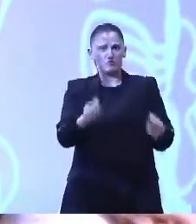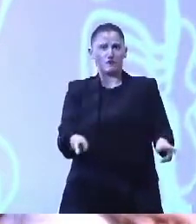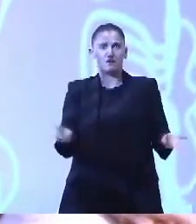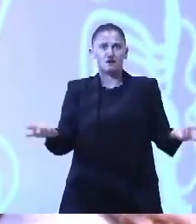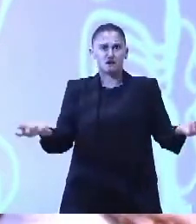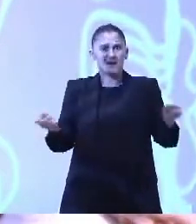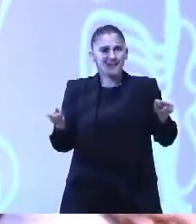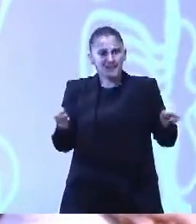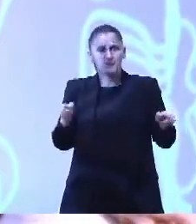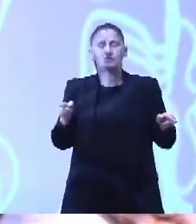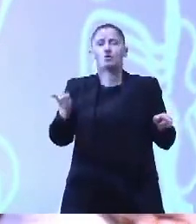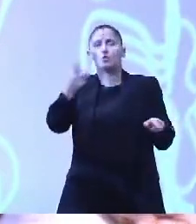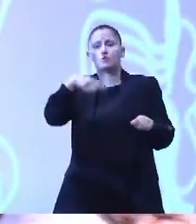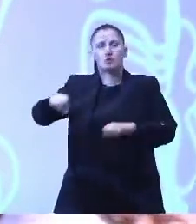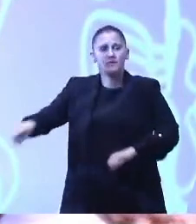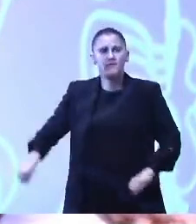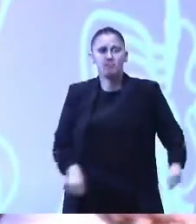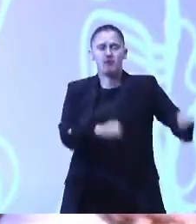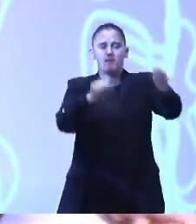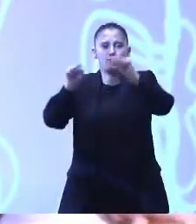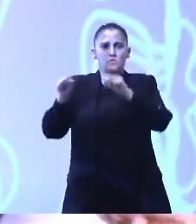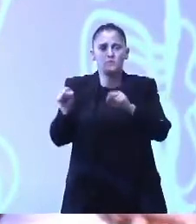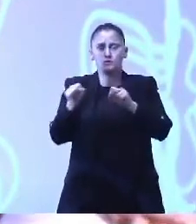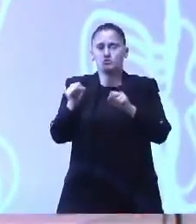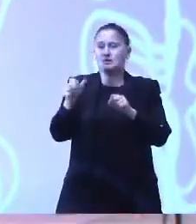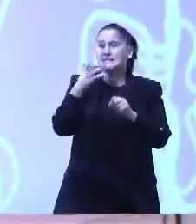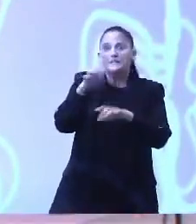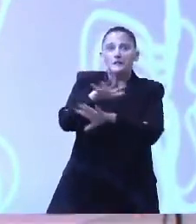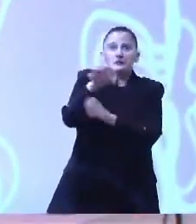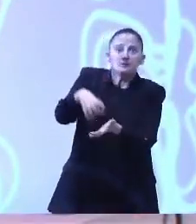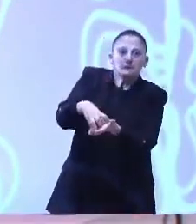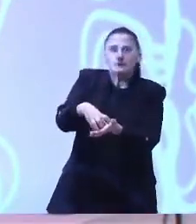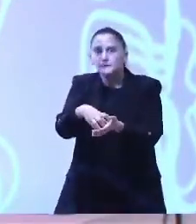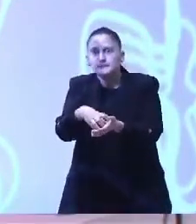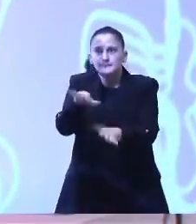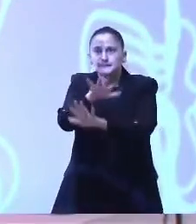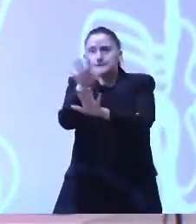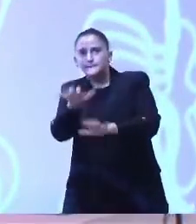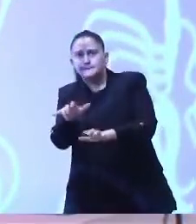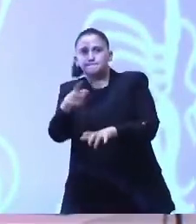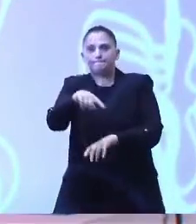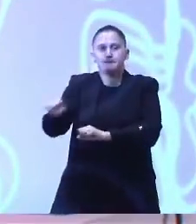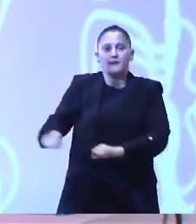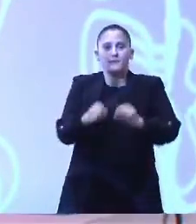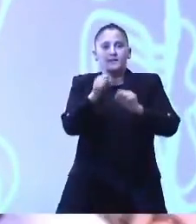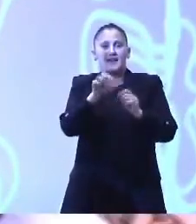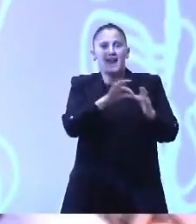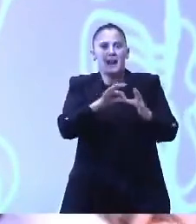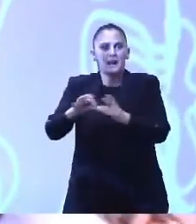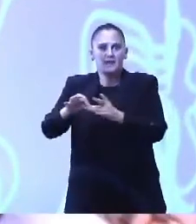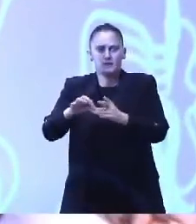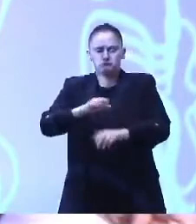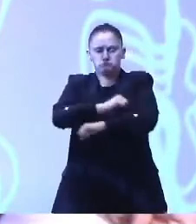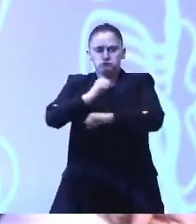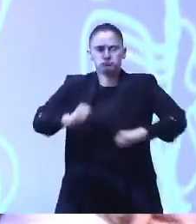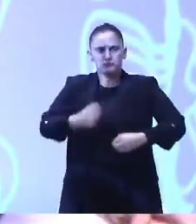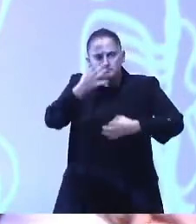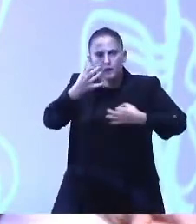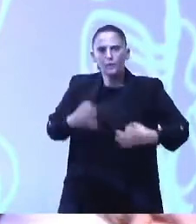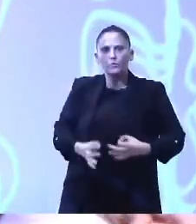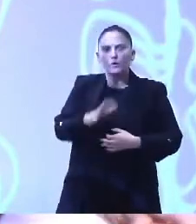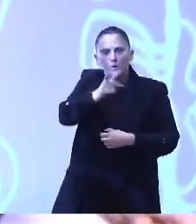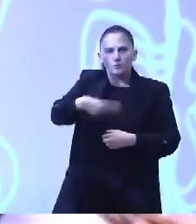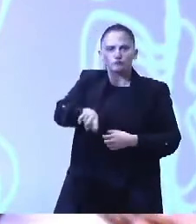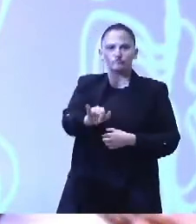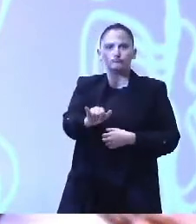Y eso es lo que nosotros defendemos en este tiempo de tanta incertidumbre. Defendemos liderazgos seguros, porque nosotros